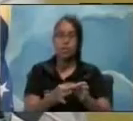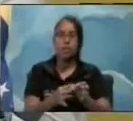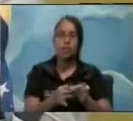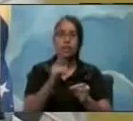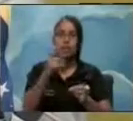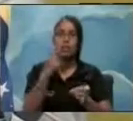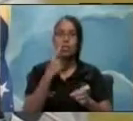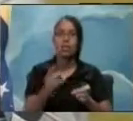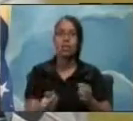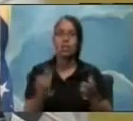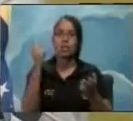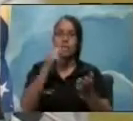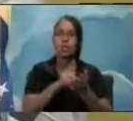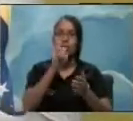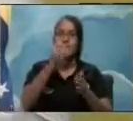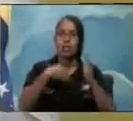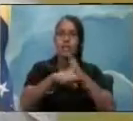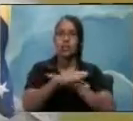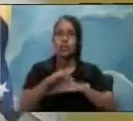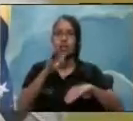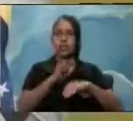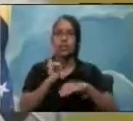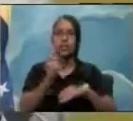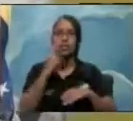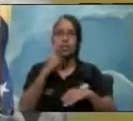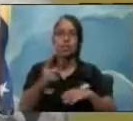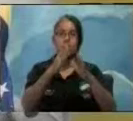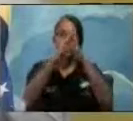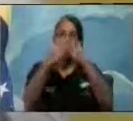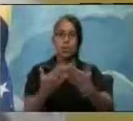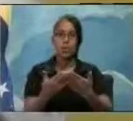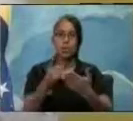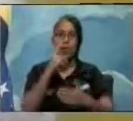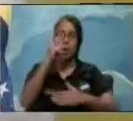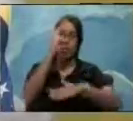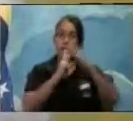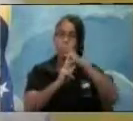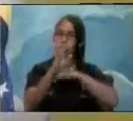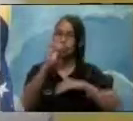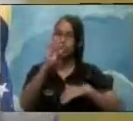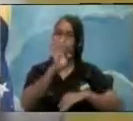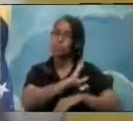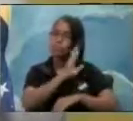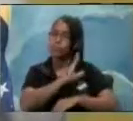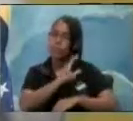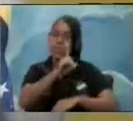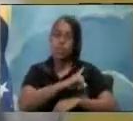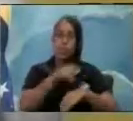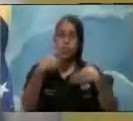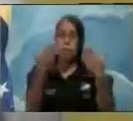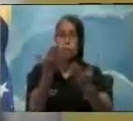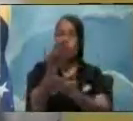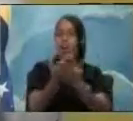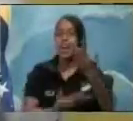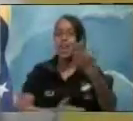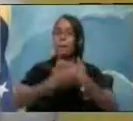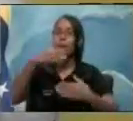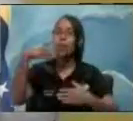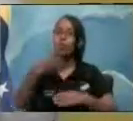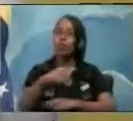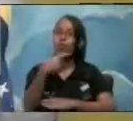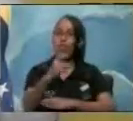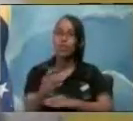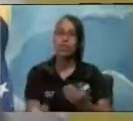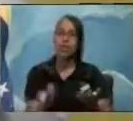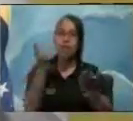Le dijo, levántate y anda. Y dice la Biblia en el verso 7, y tomándole por la mano derecha, le